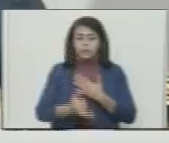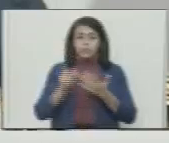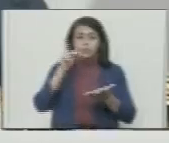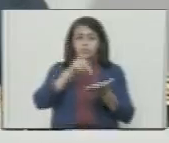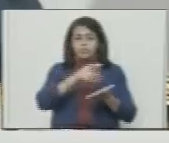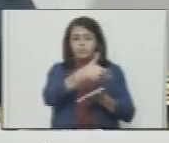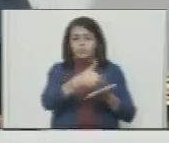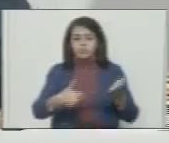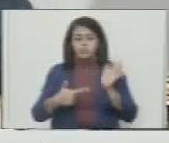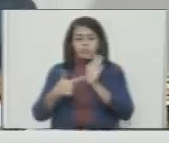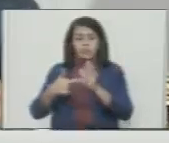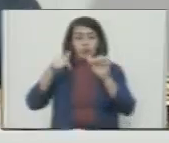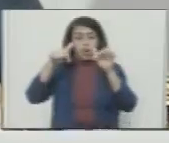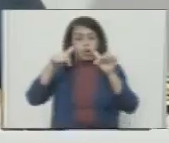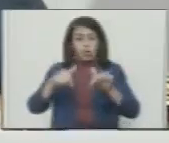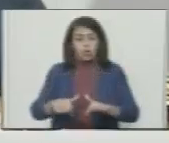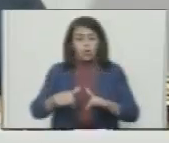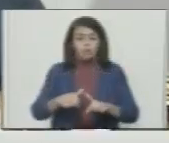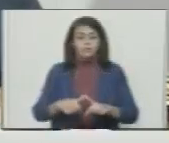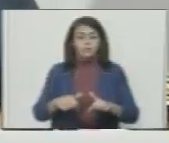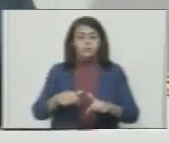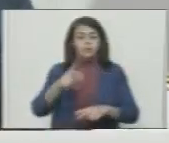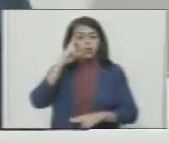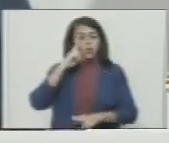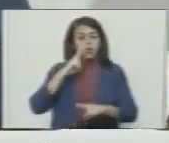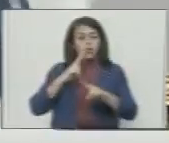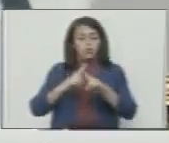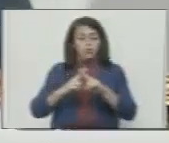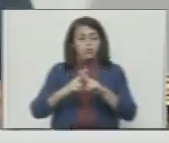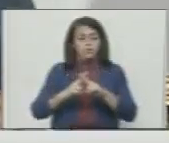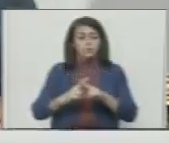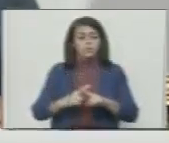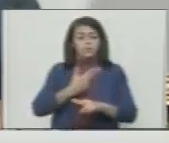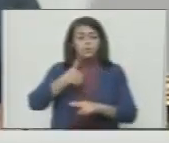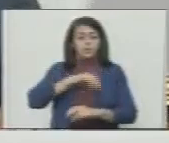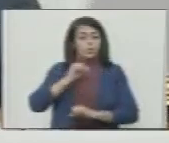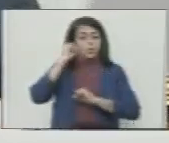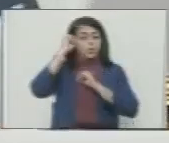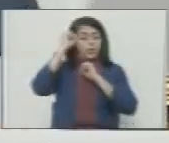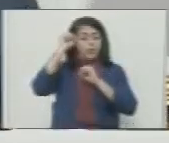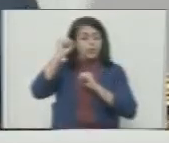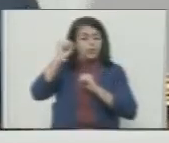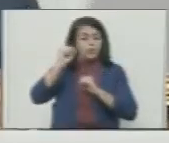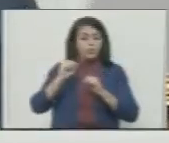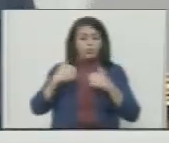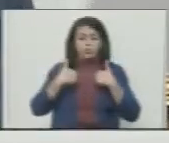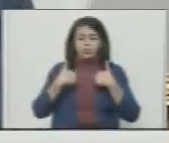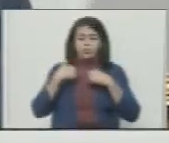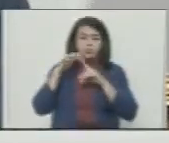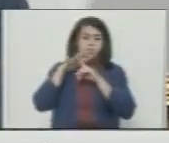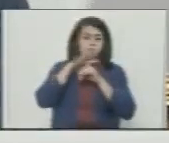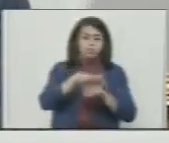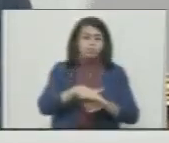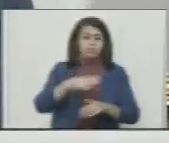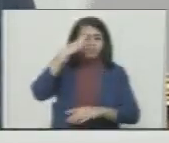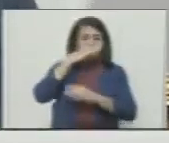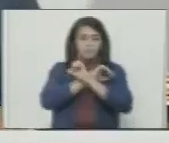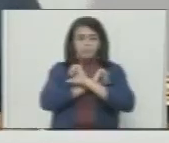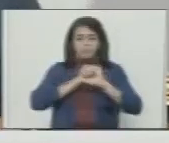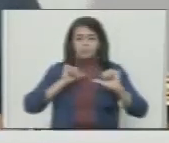proyecto presentado el día de hoy para rendir homenaje a nuestro héroe mártir, a